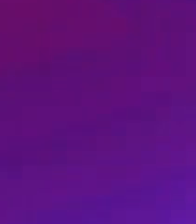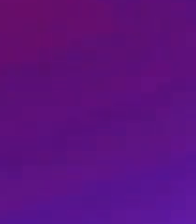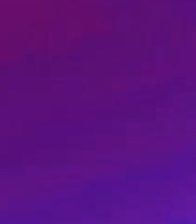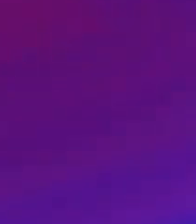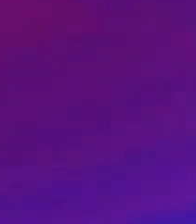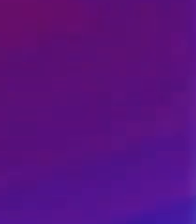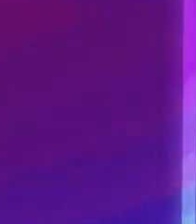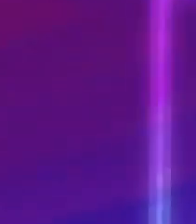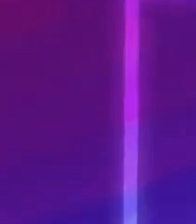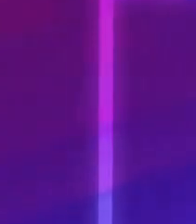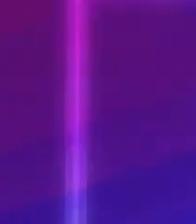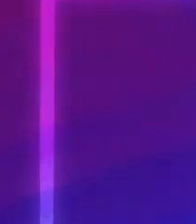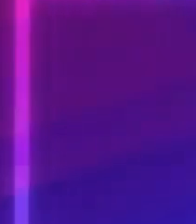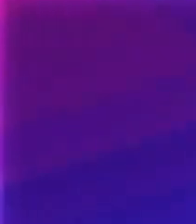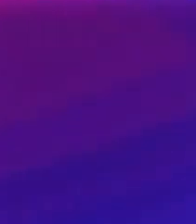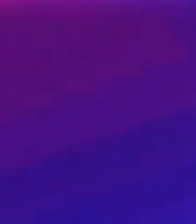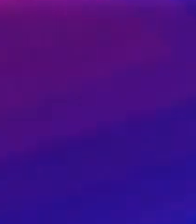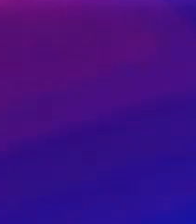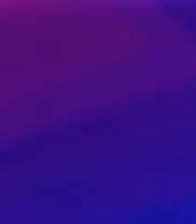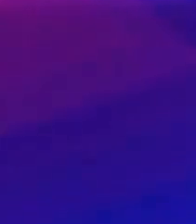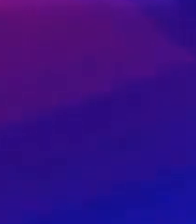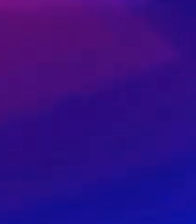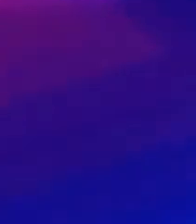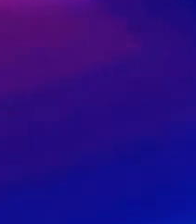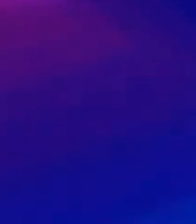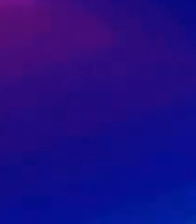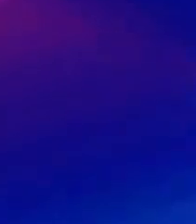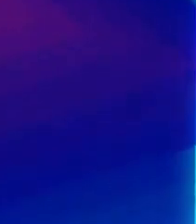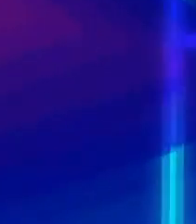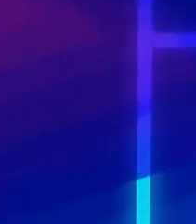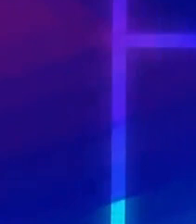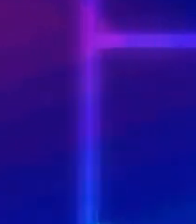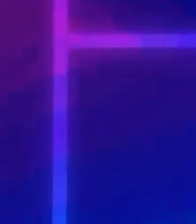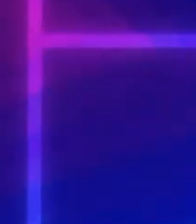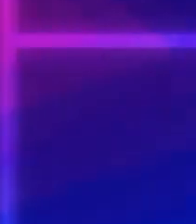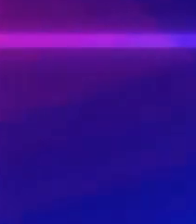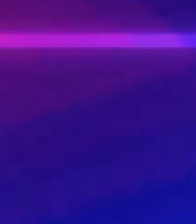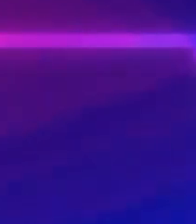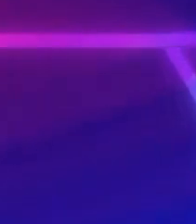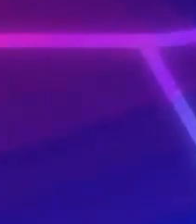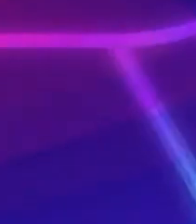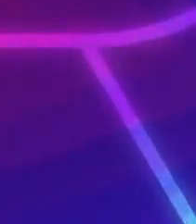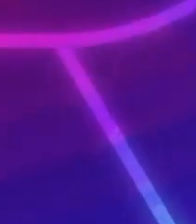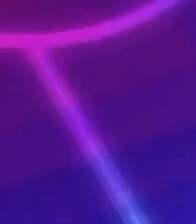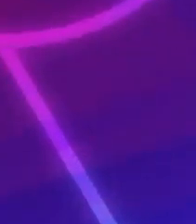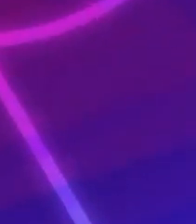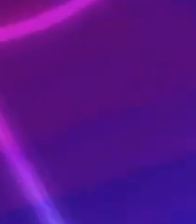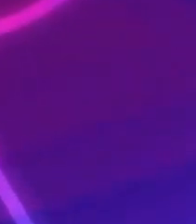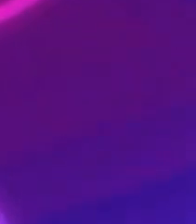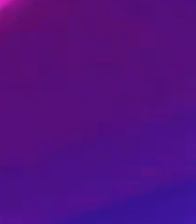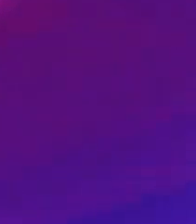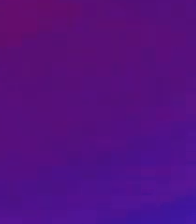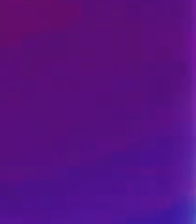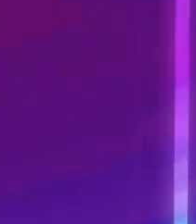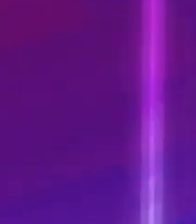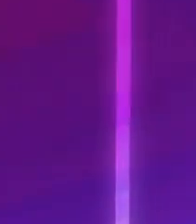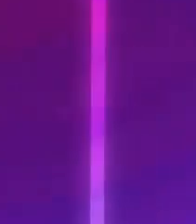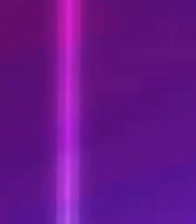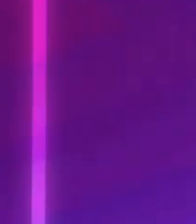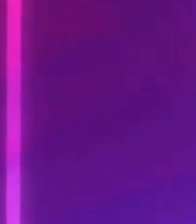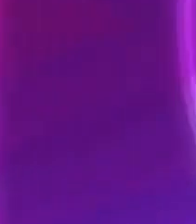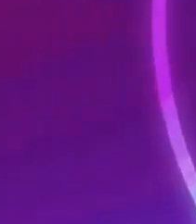sobre este conflicto laboral ya habló en la conferencia matutina de hoy el presidente de México Andrés Manuel López Obrador y esto fue lo